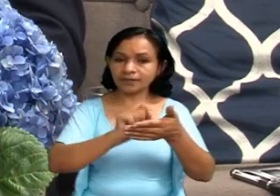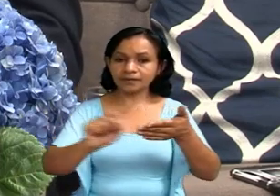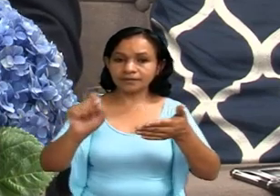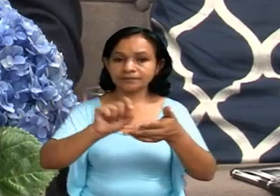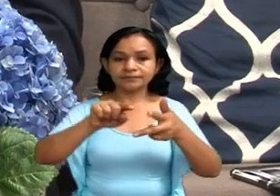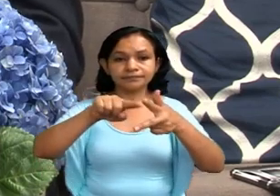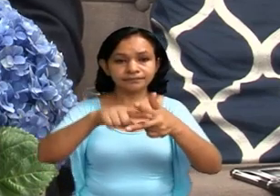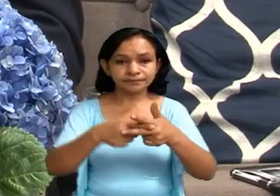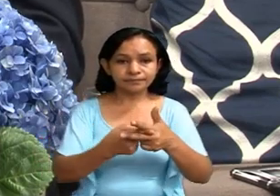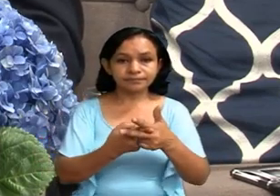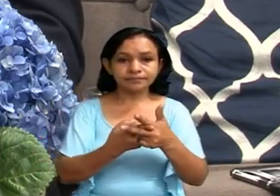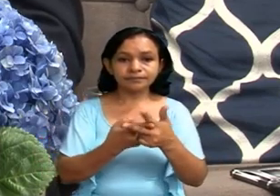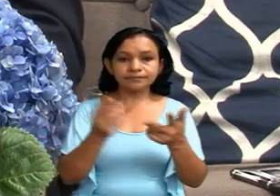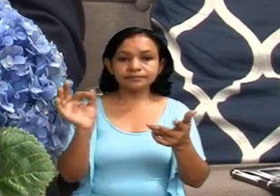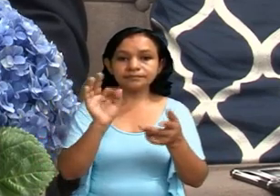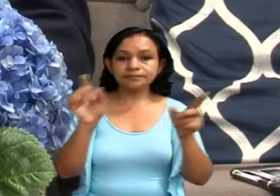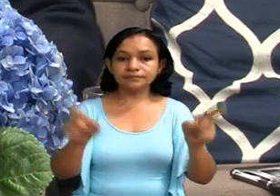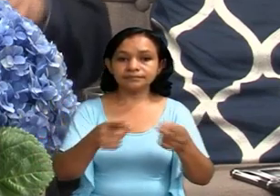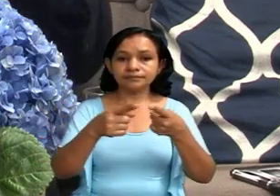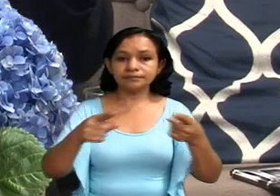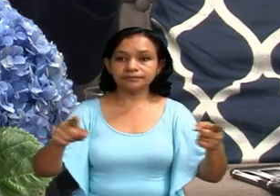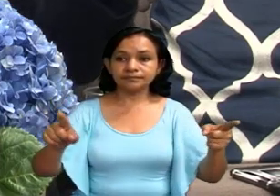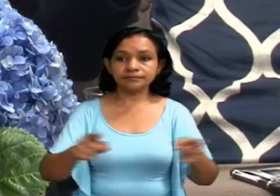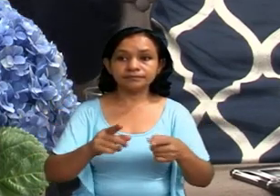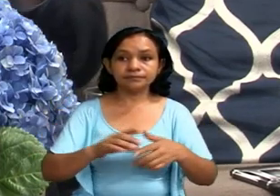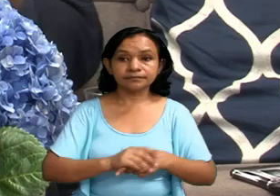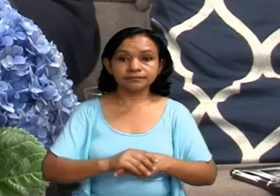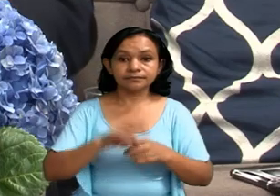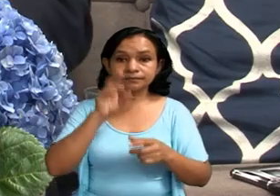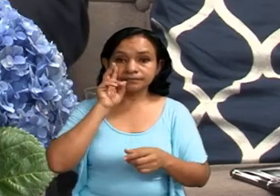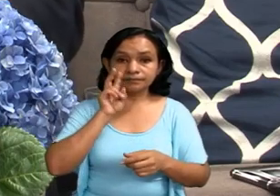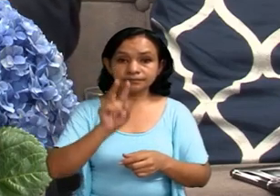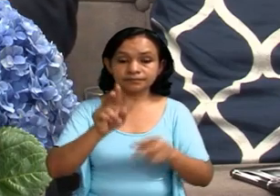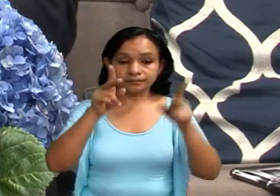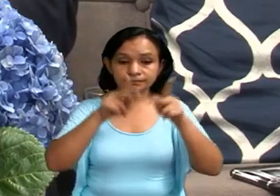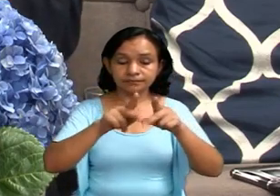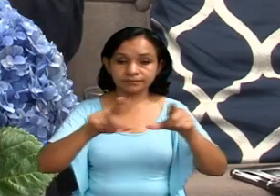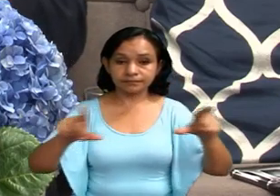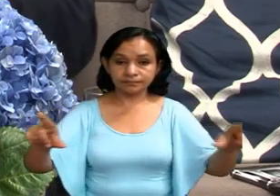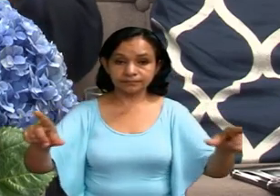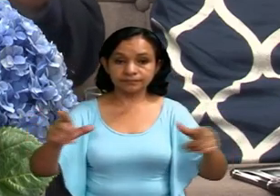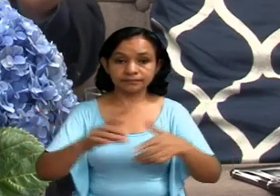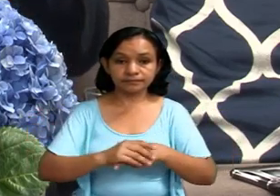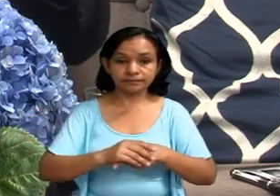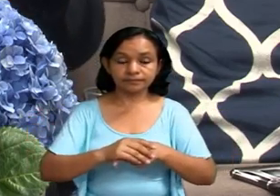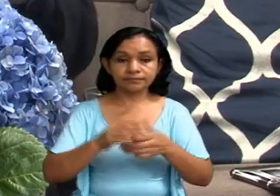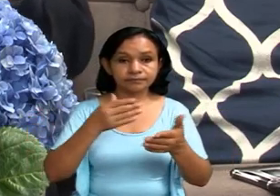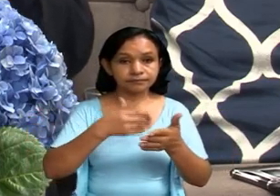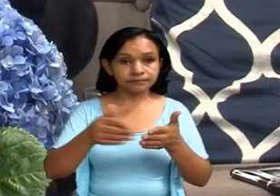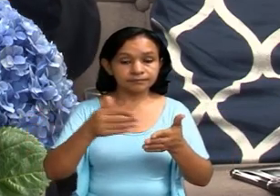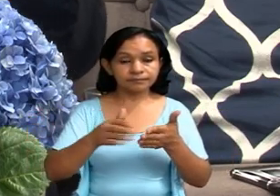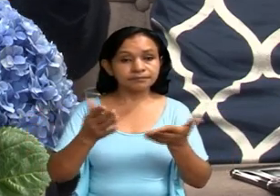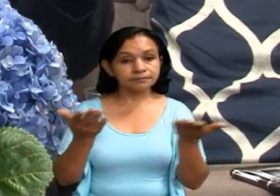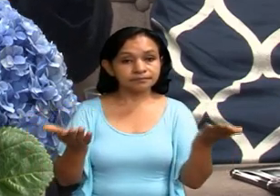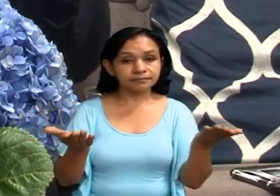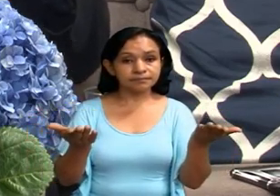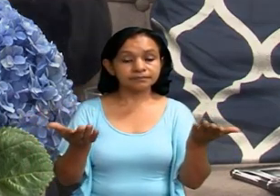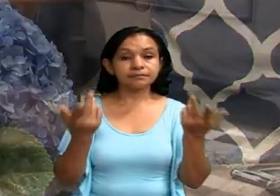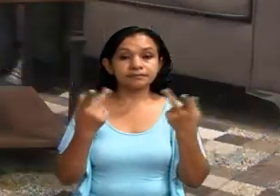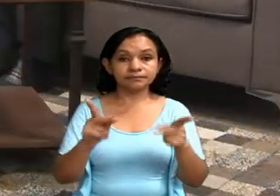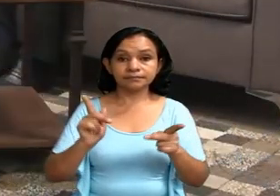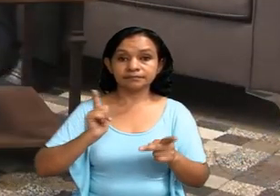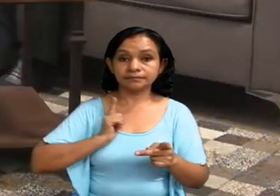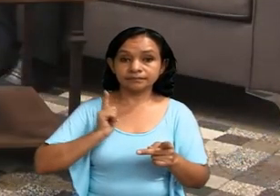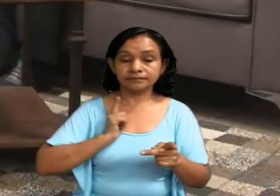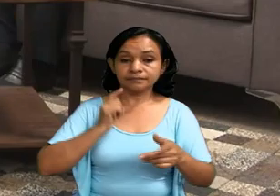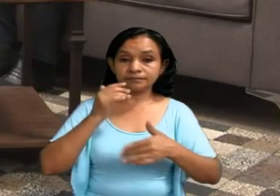incursionen en esta modalidad de la música. Entonces, como ves, es un plan que nació relativamente sencillo, muy modesto, pero tiene que